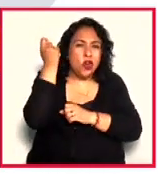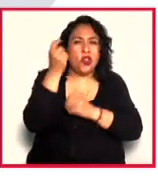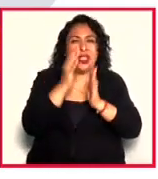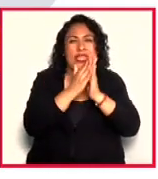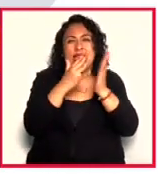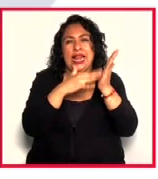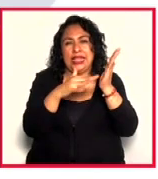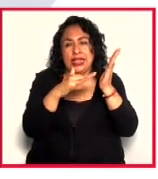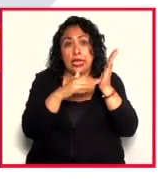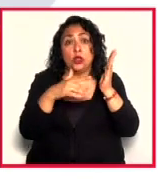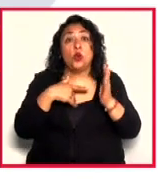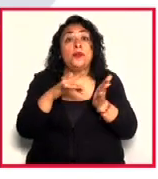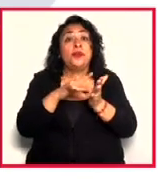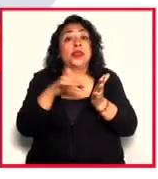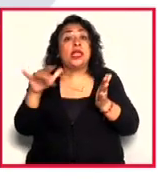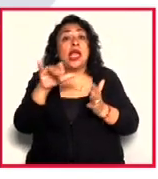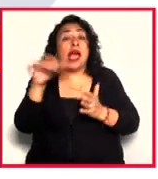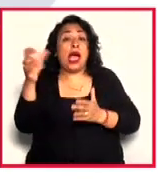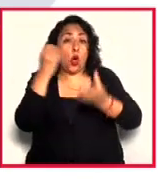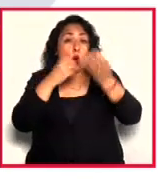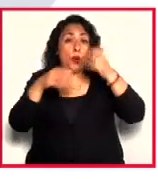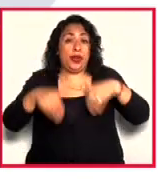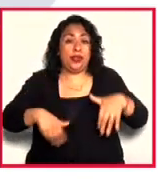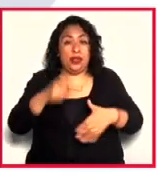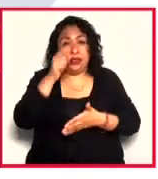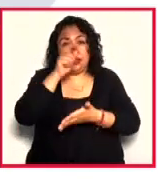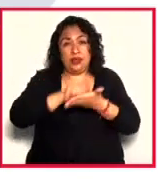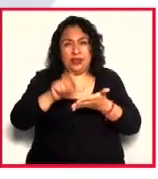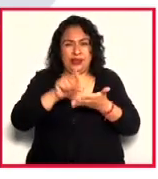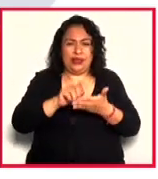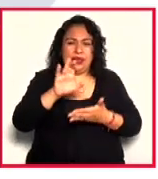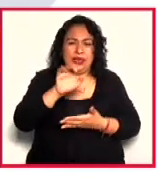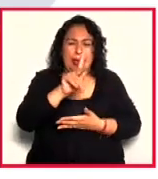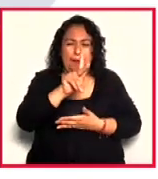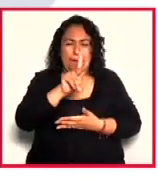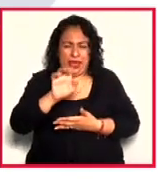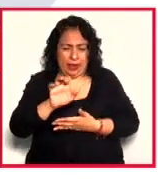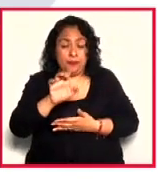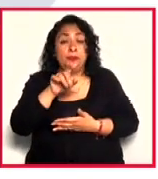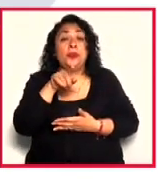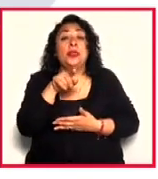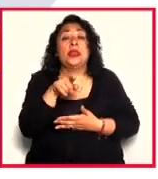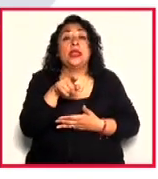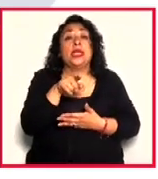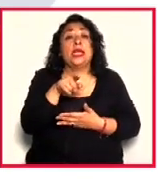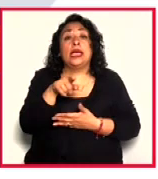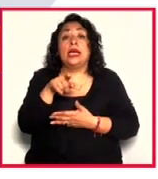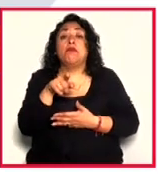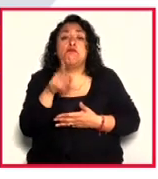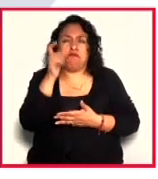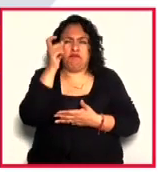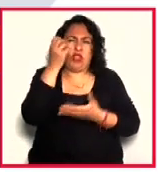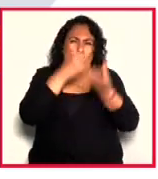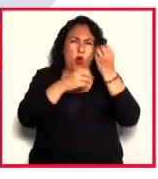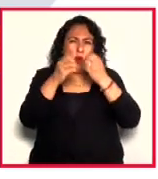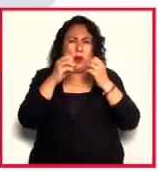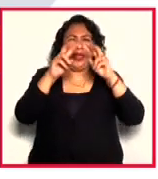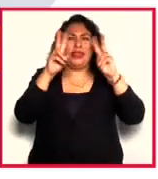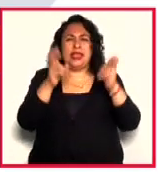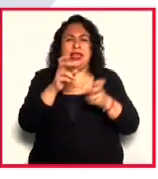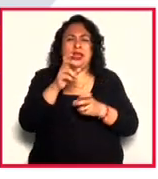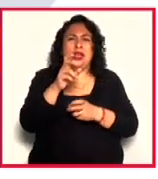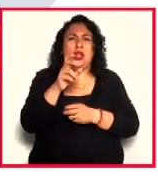gracias a una obra de teatro escrita por Karel Capek, Una obra de teatro llamada RUR. Bueno, la